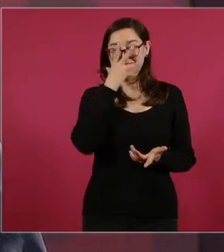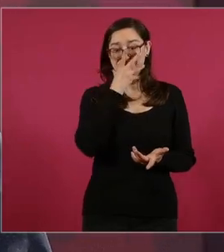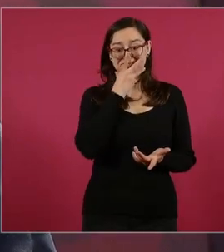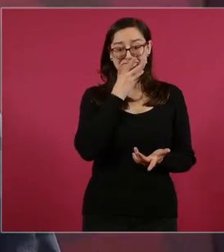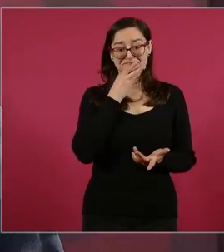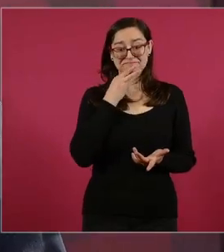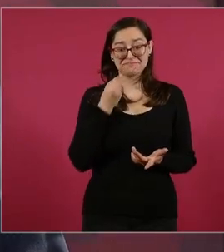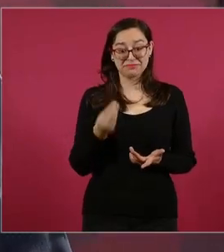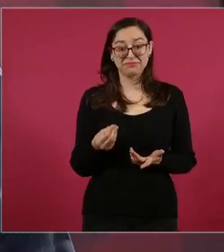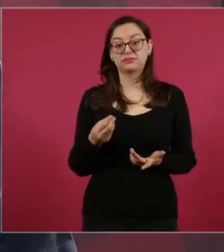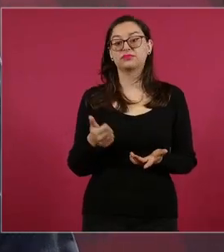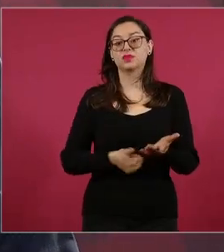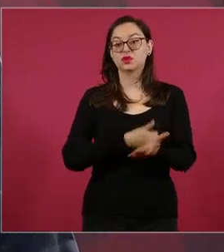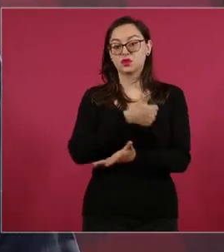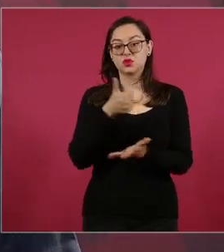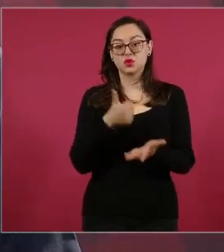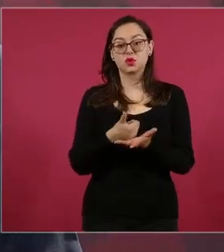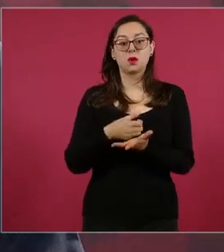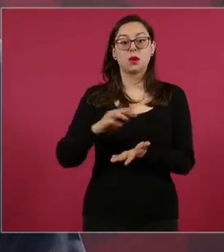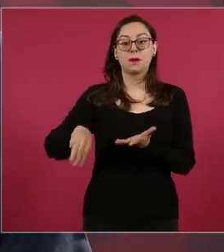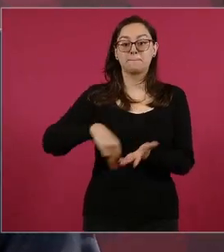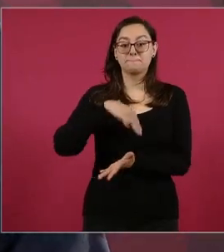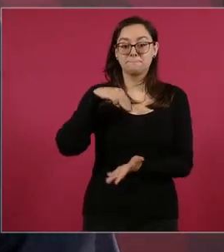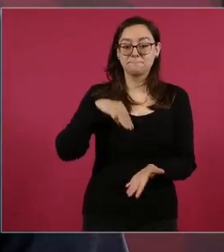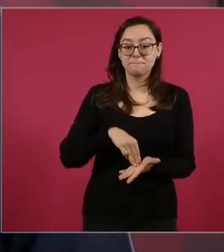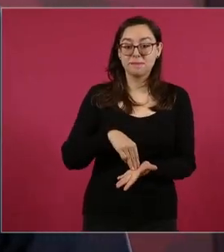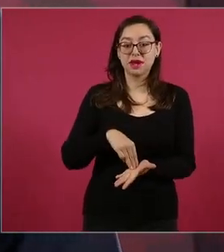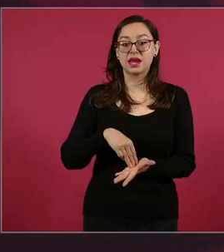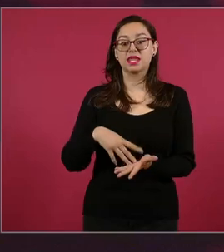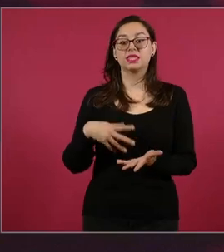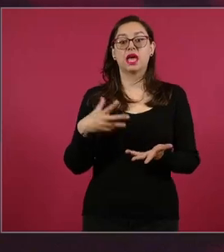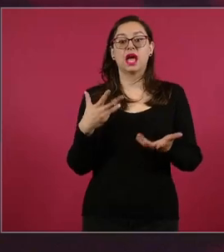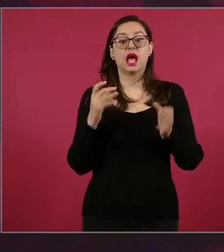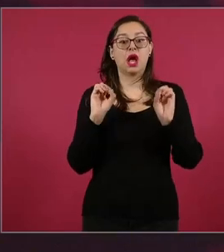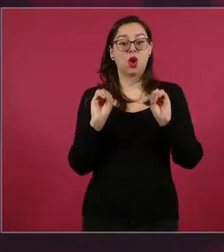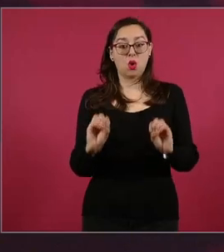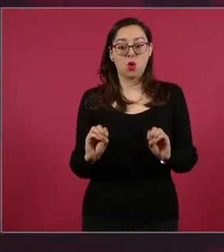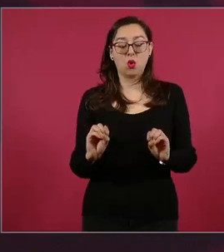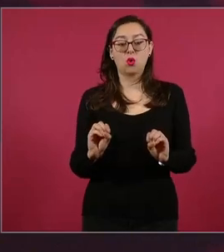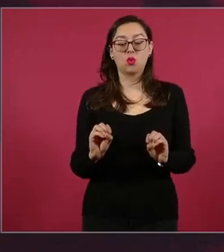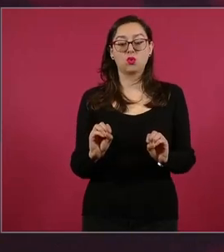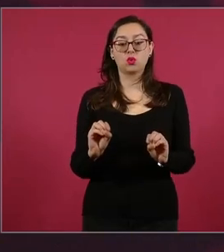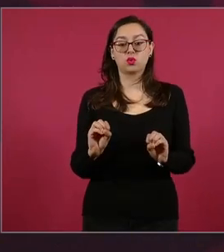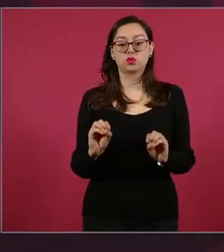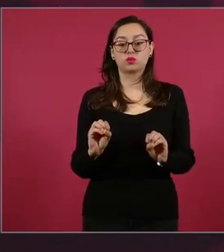bellísimas como Mérida, como la ciudad amurallada que